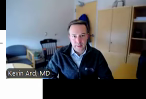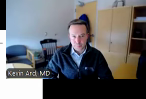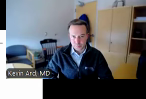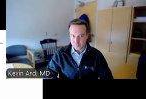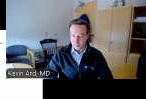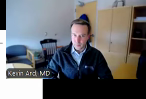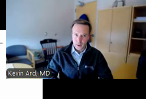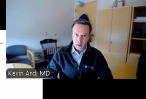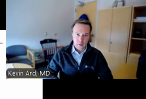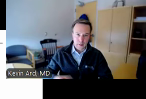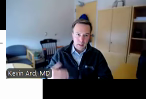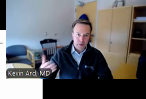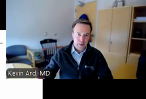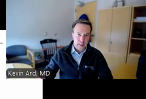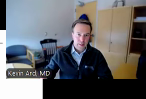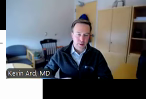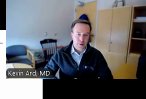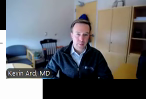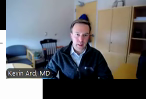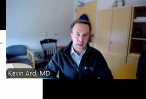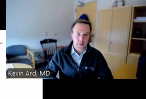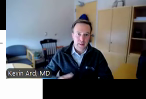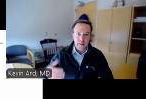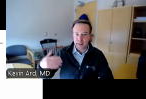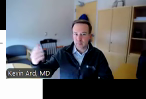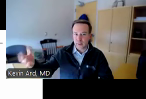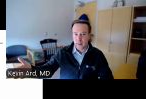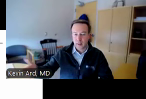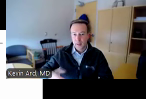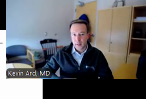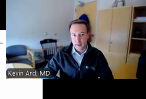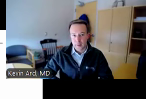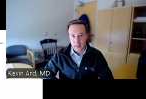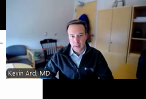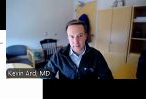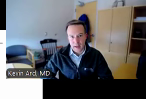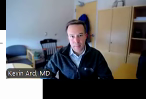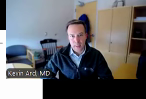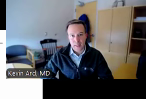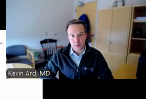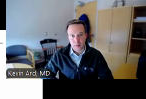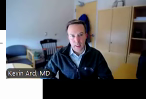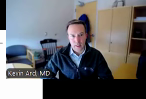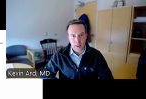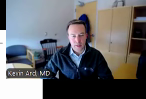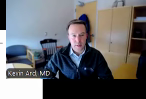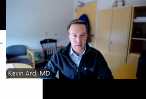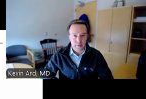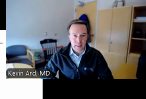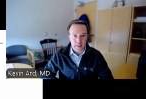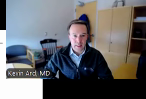en video o telefónica y esto es bastante razonable porque no,